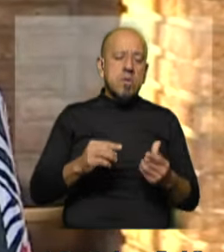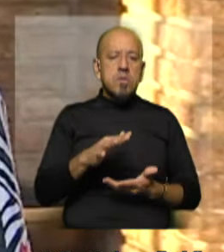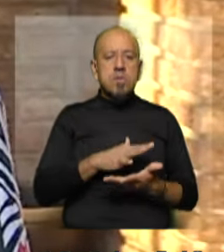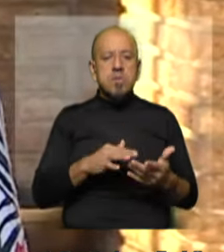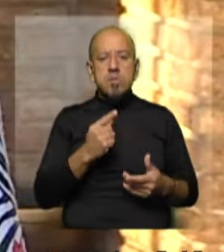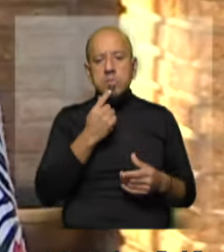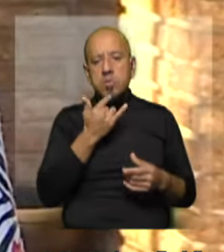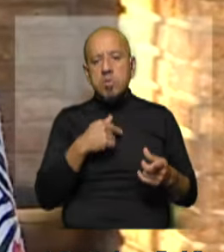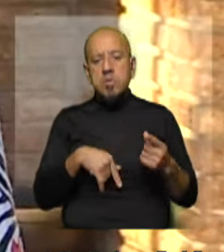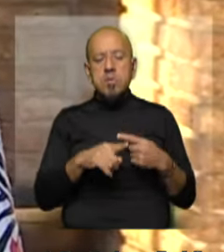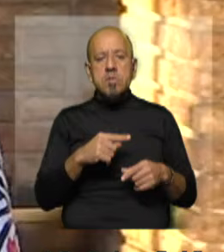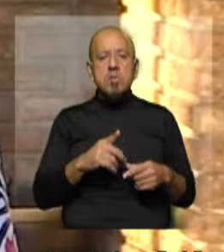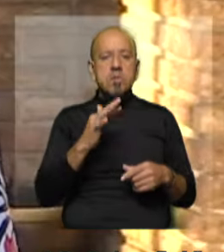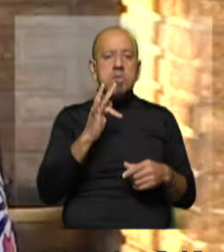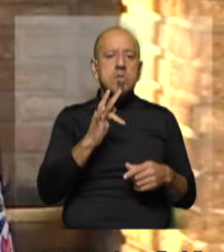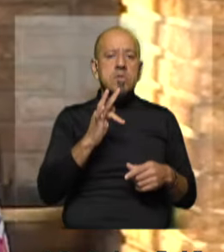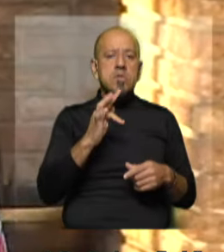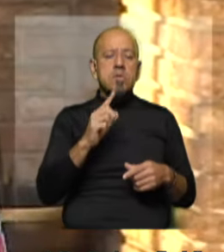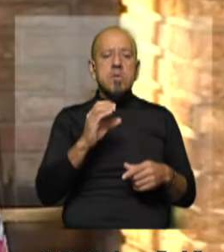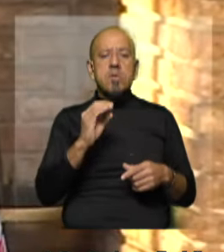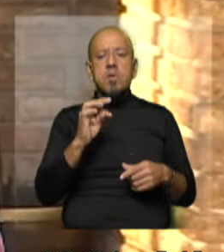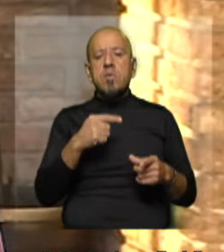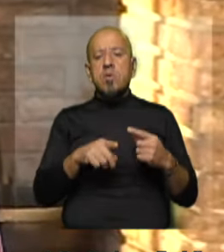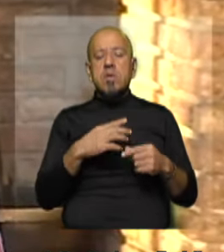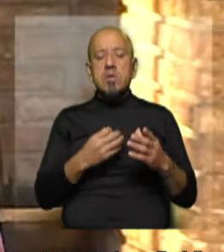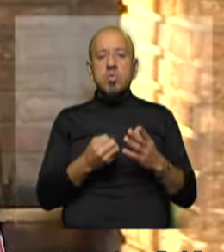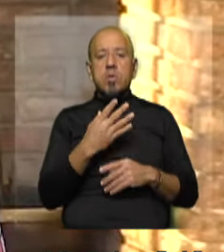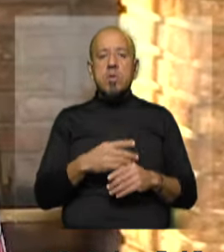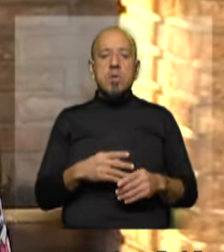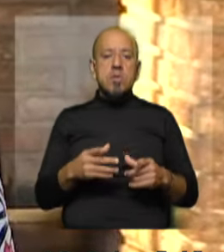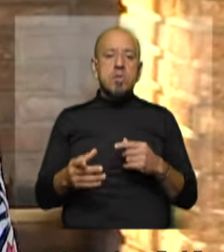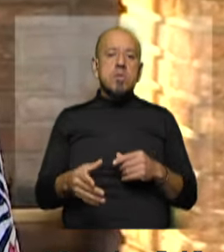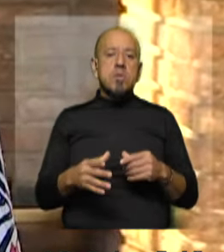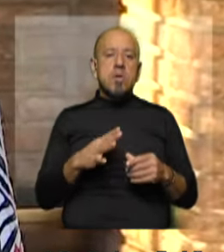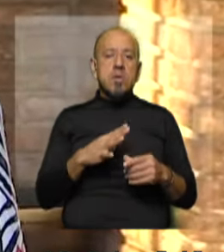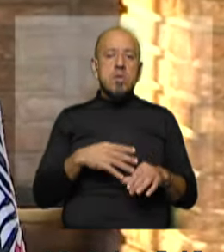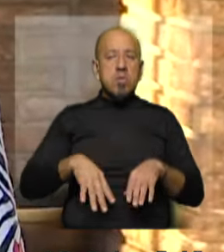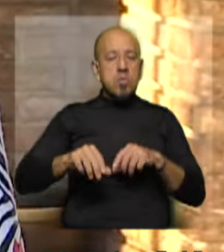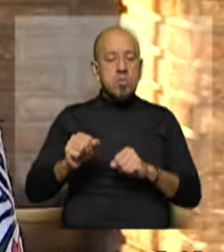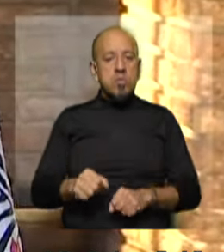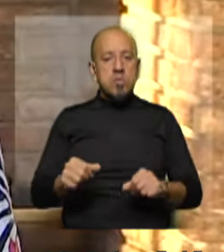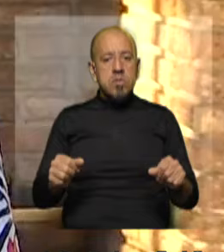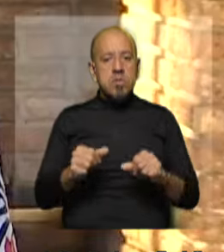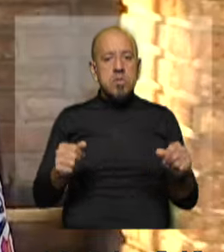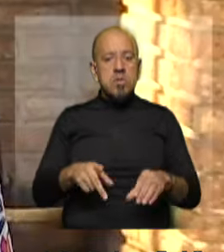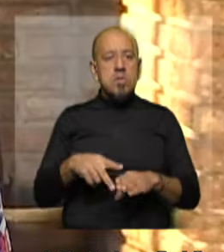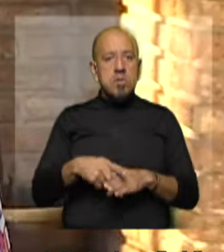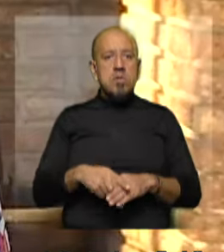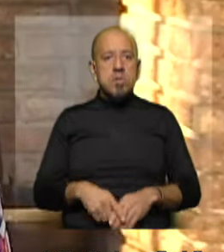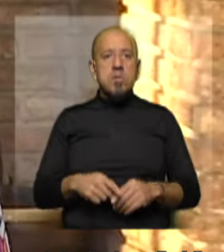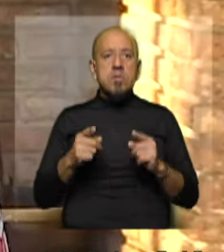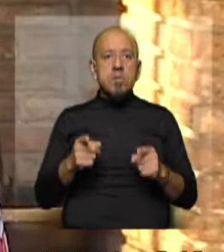con llegada de flotas nuevas, que bueno, que había un compromiso por parte de la administración de realizar cierto mantenimiento preventivo y demás, y bueno, y